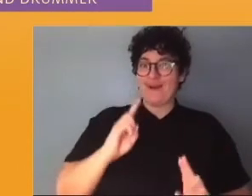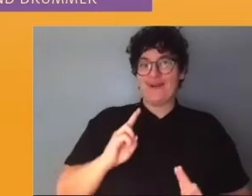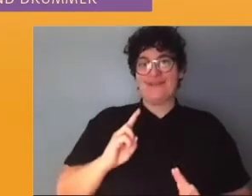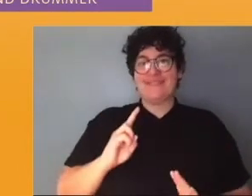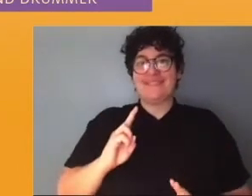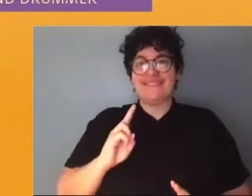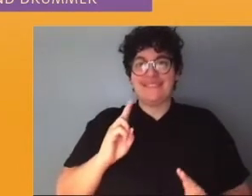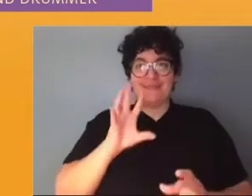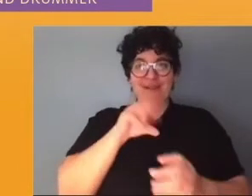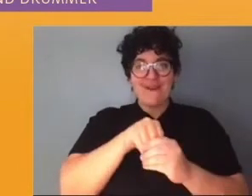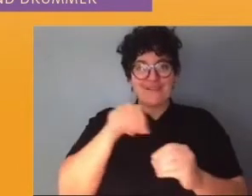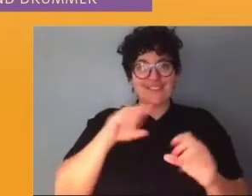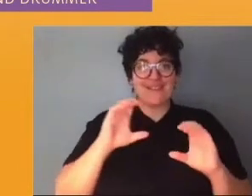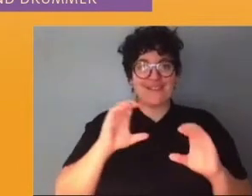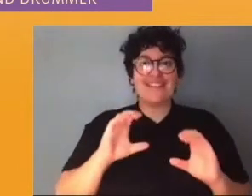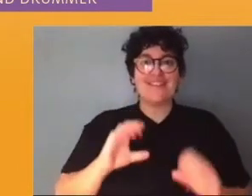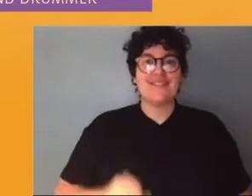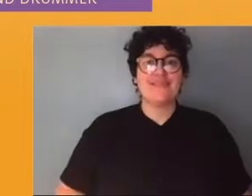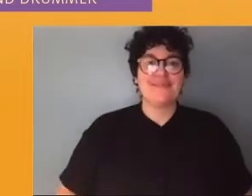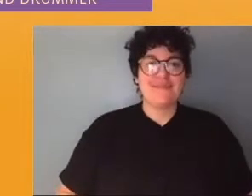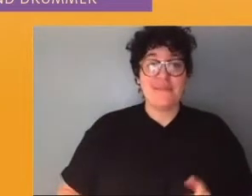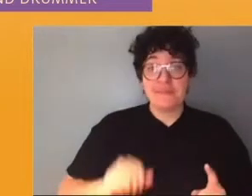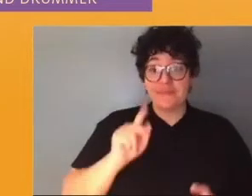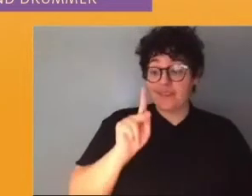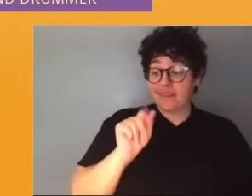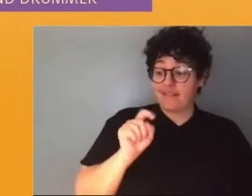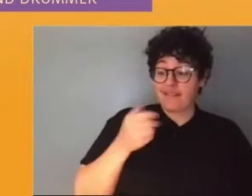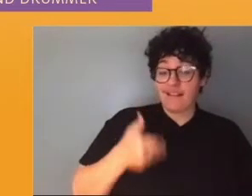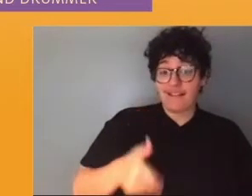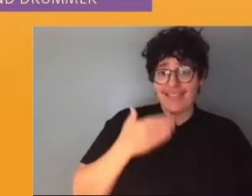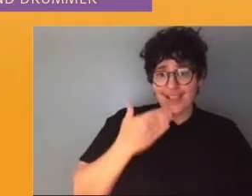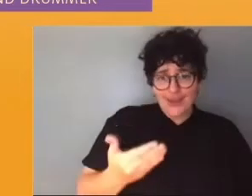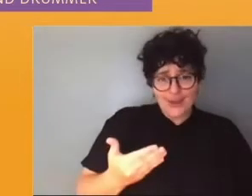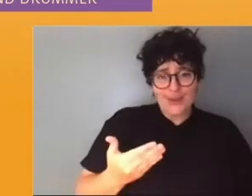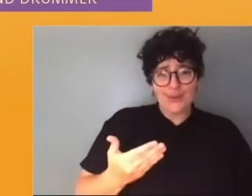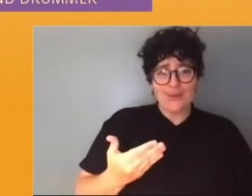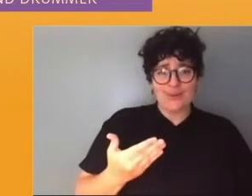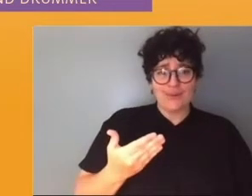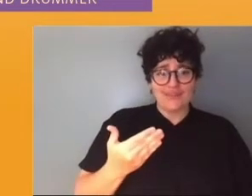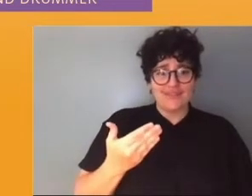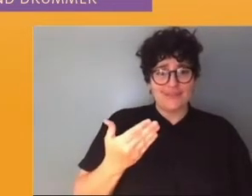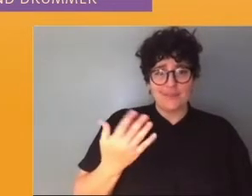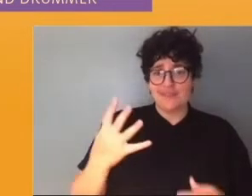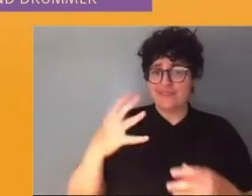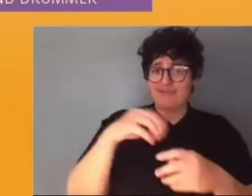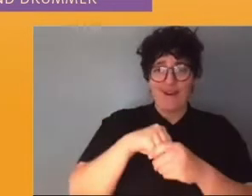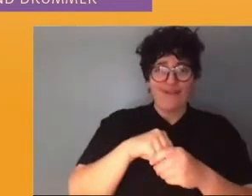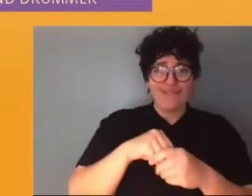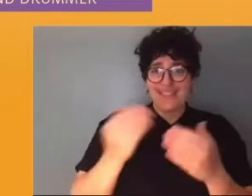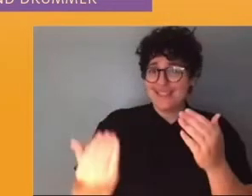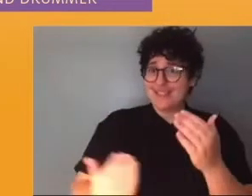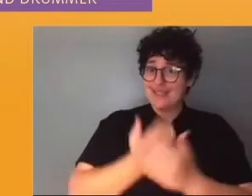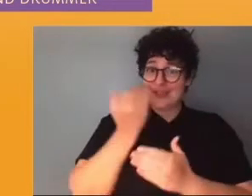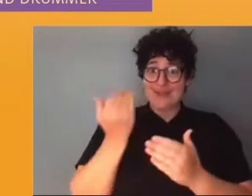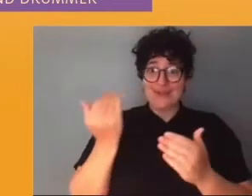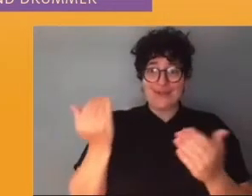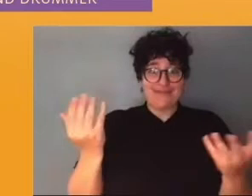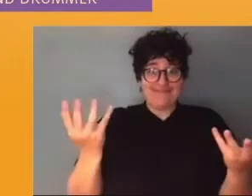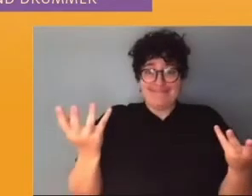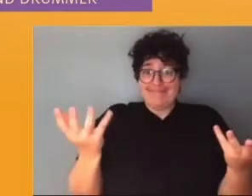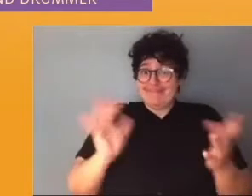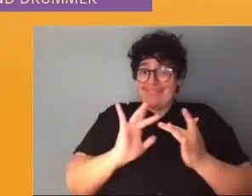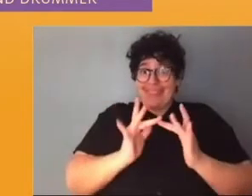conversación. Tantas gracias a ambas por formar parte de esta nueva cosa que estamos haciendo, o